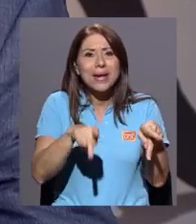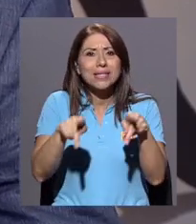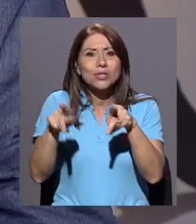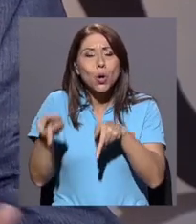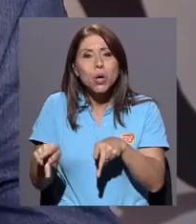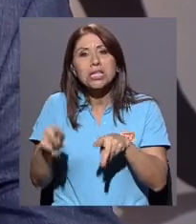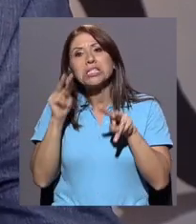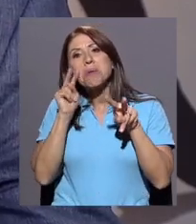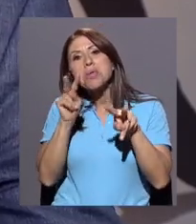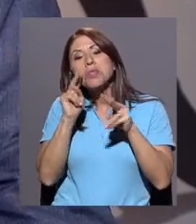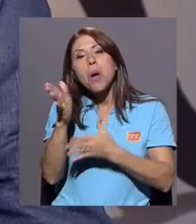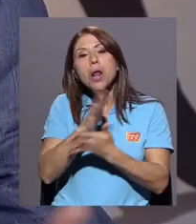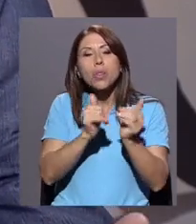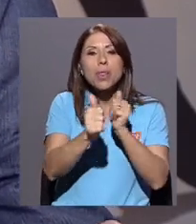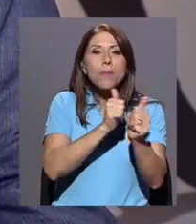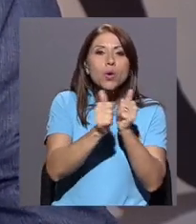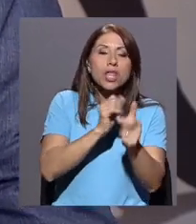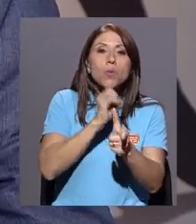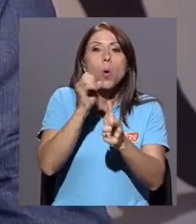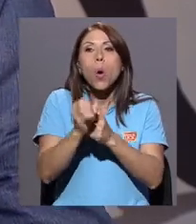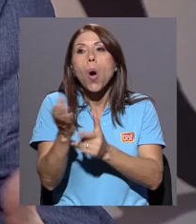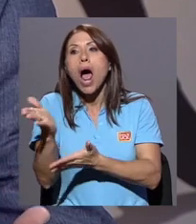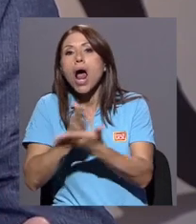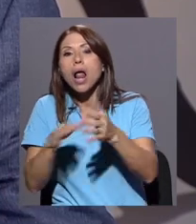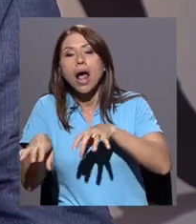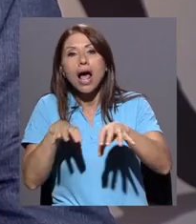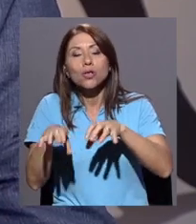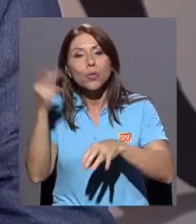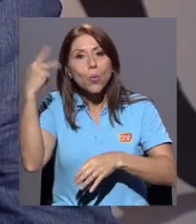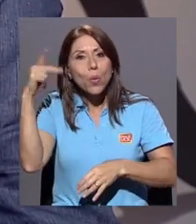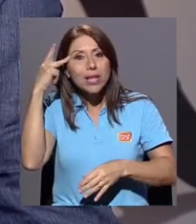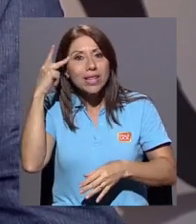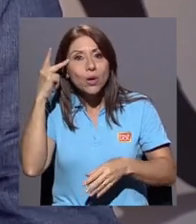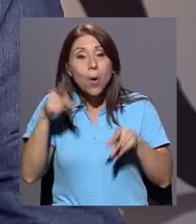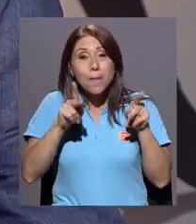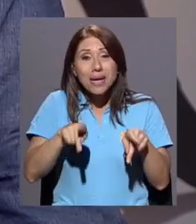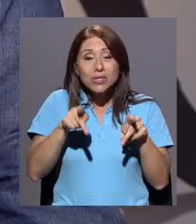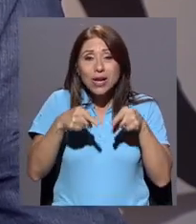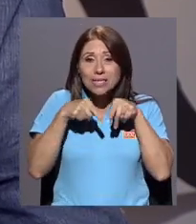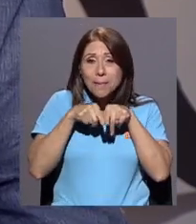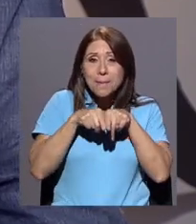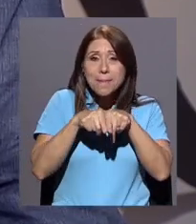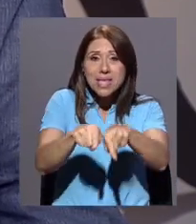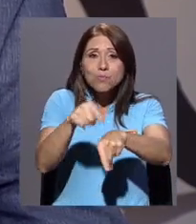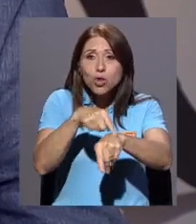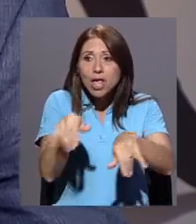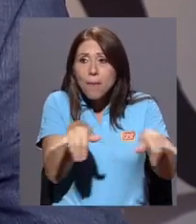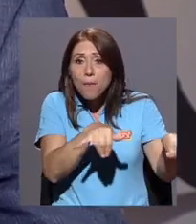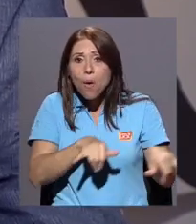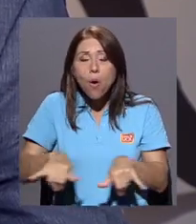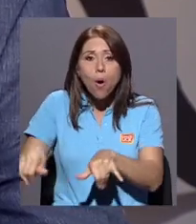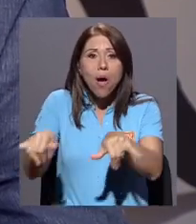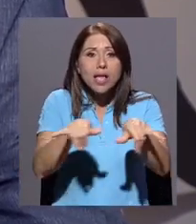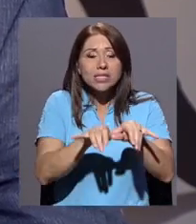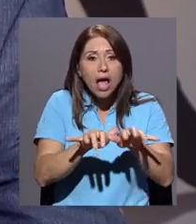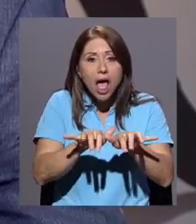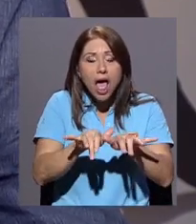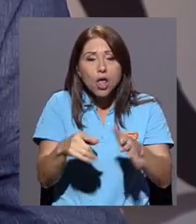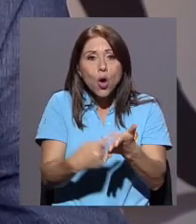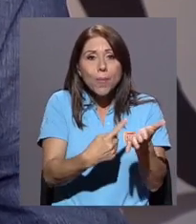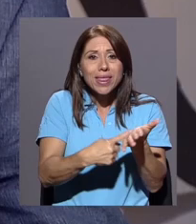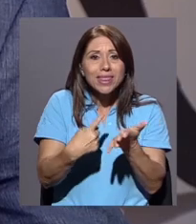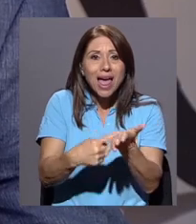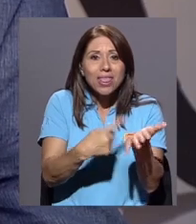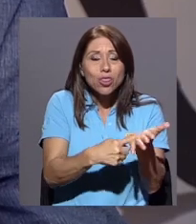están viviendo un espectáculo deportivo, un espectáculo o un acto político, digamos, que están comentando al mismo tiempo que alguien desde el periodismo